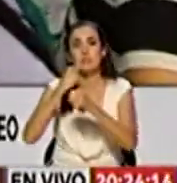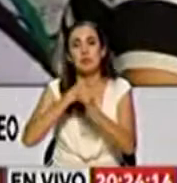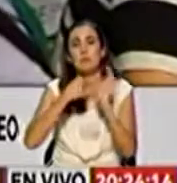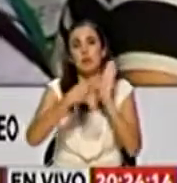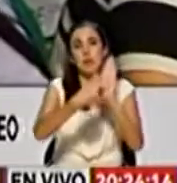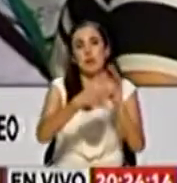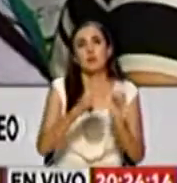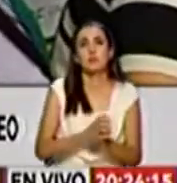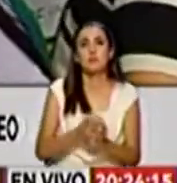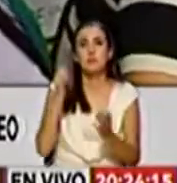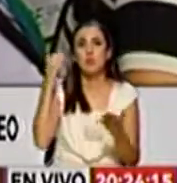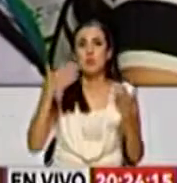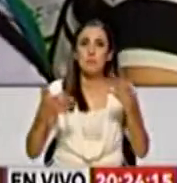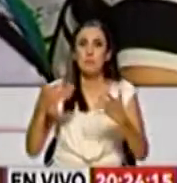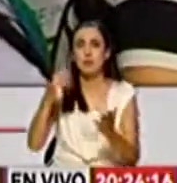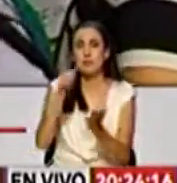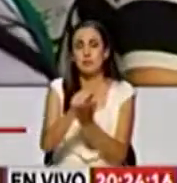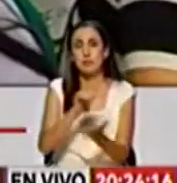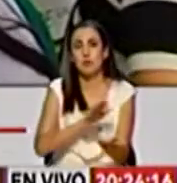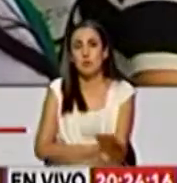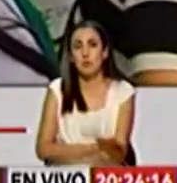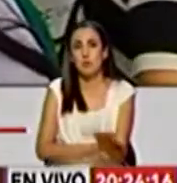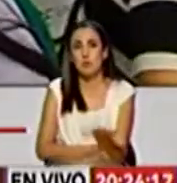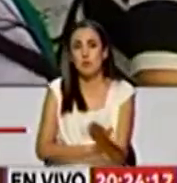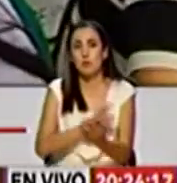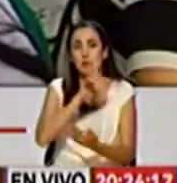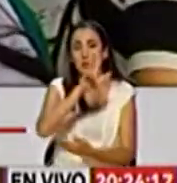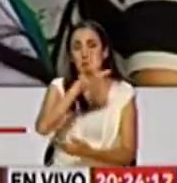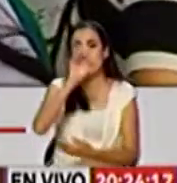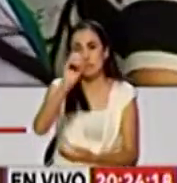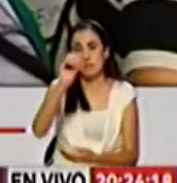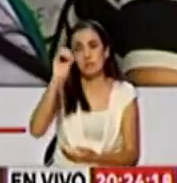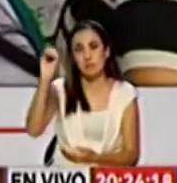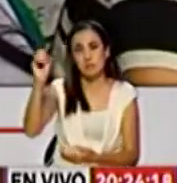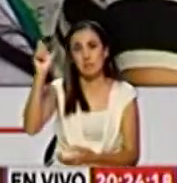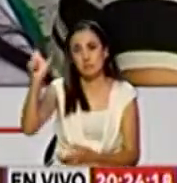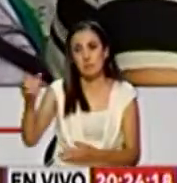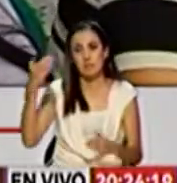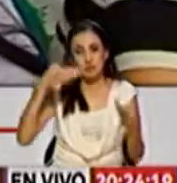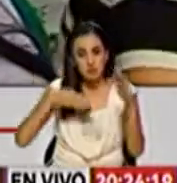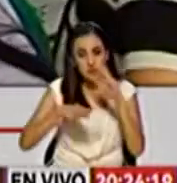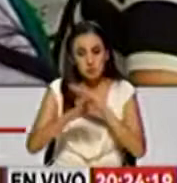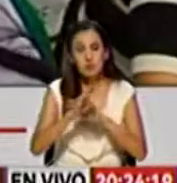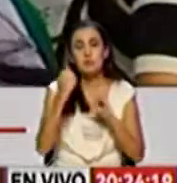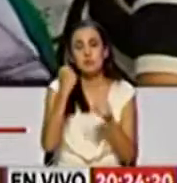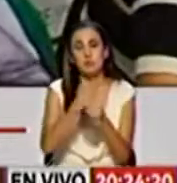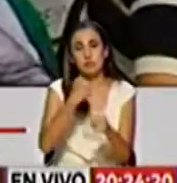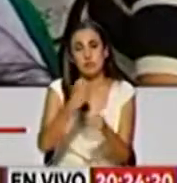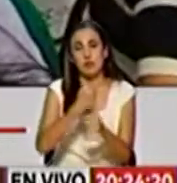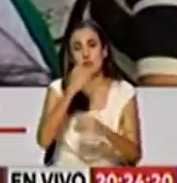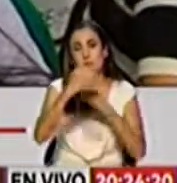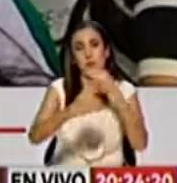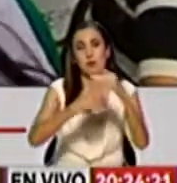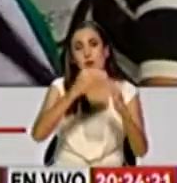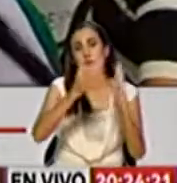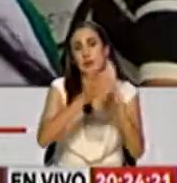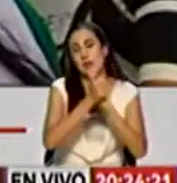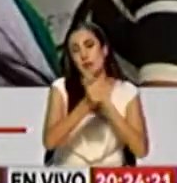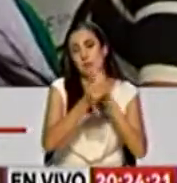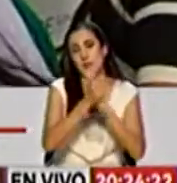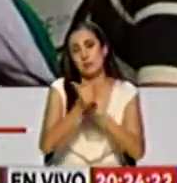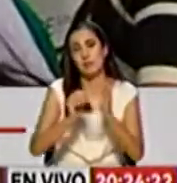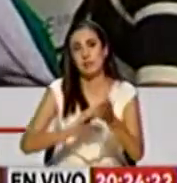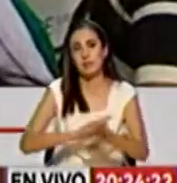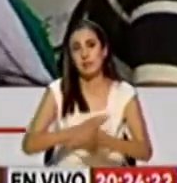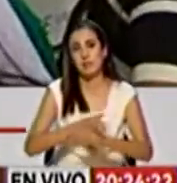una proyección de tener un proyecto de aproximadamente 300 personas que ingresarían a un proceso de entrenamiento y luego para